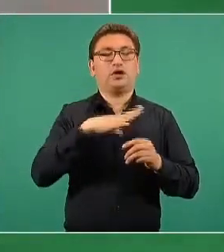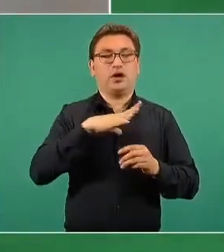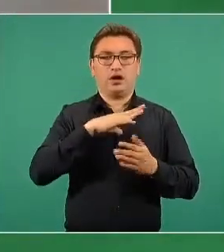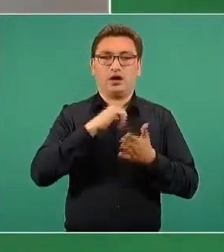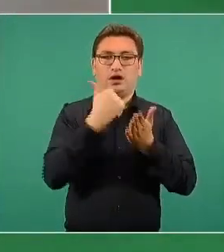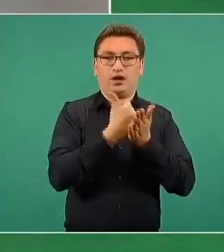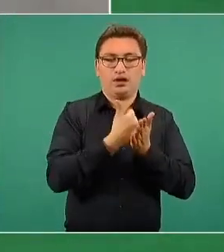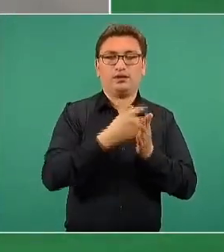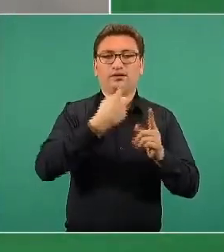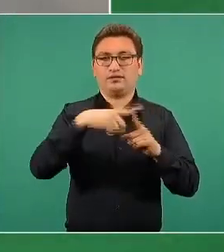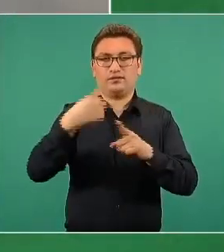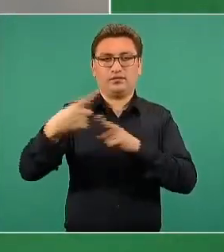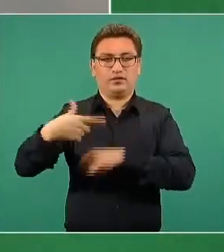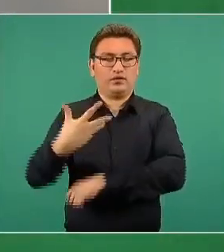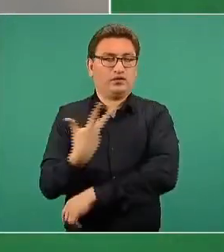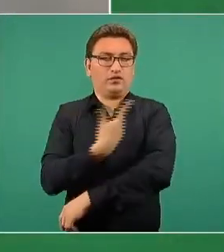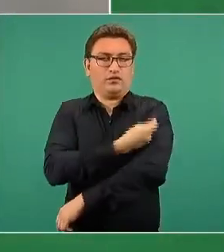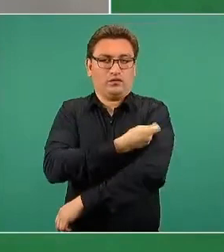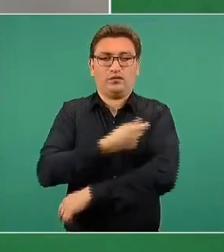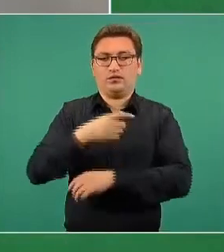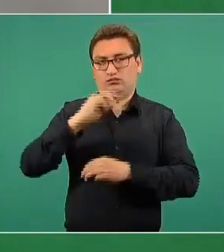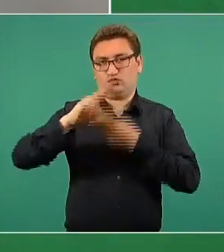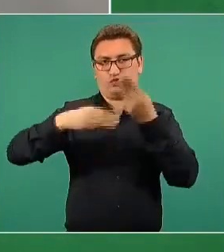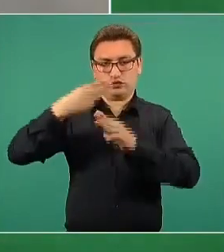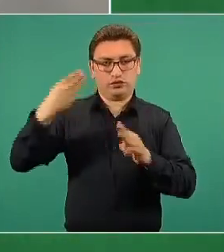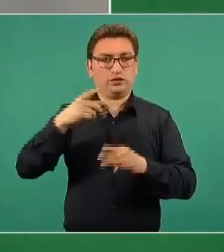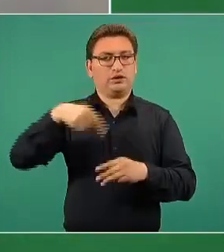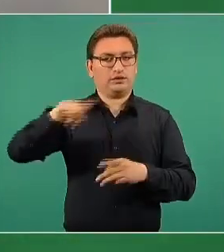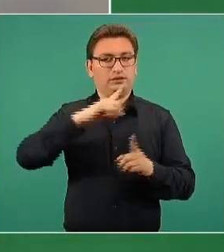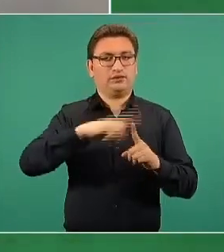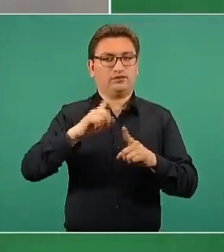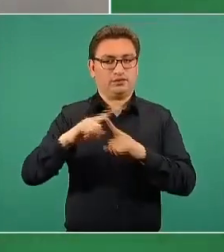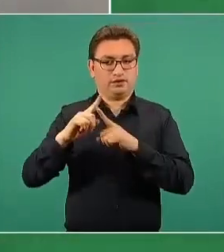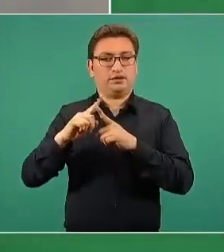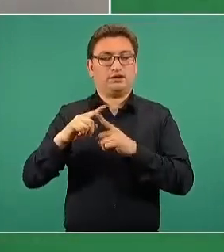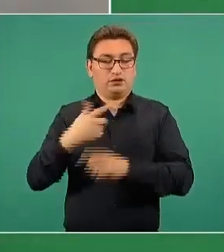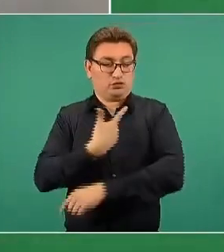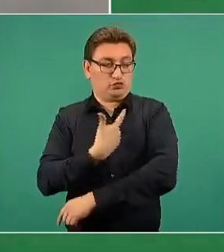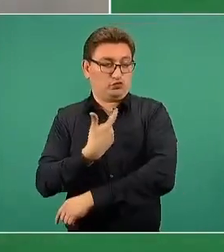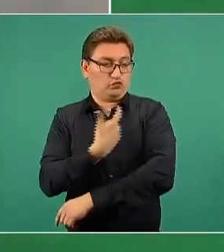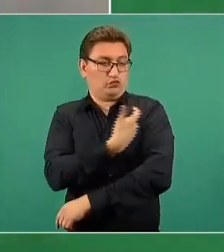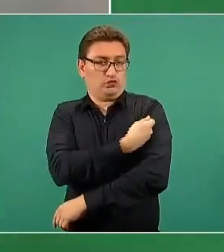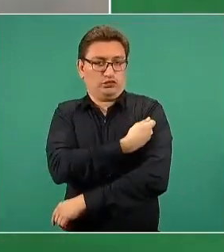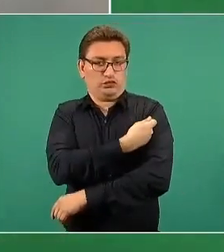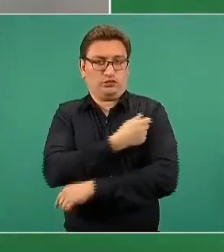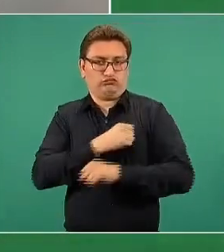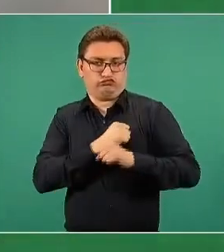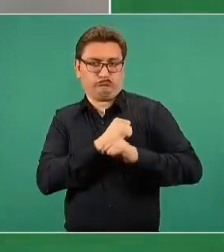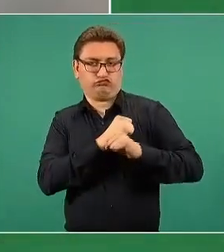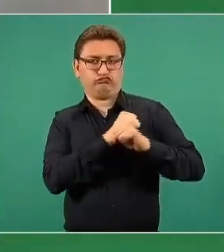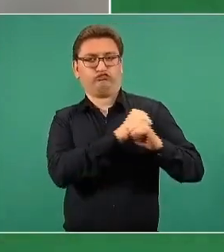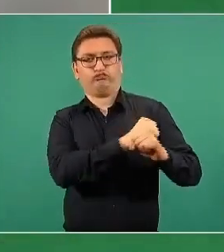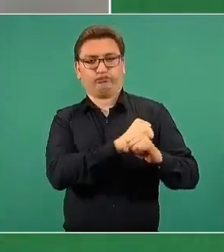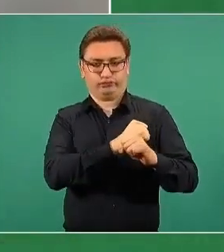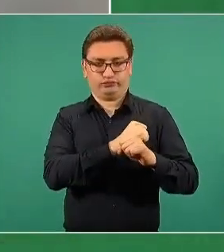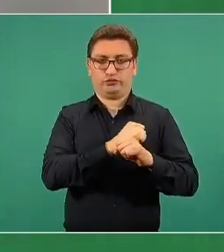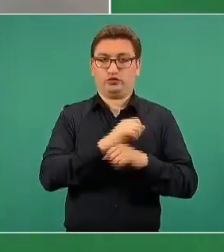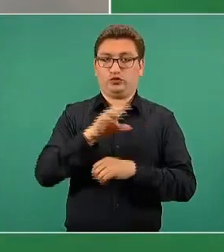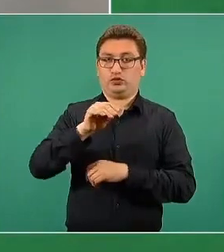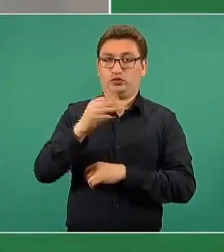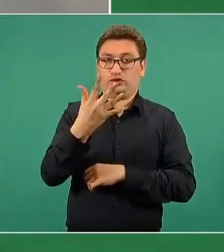general todas las vacunas que se producen en el mundo muestran una eficacia superior